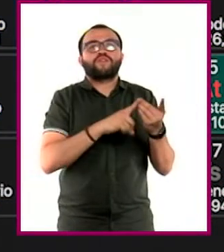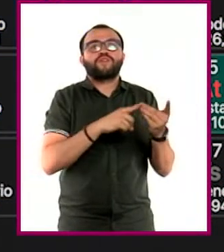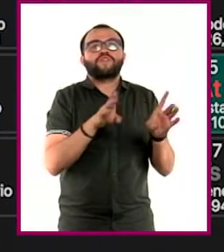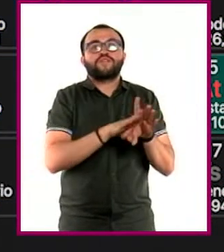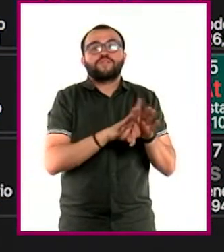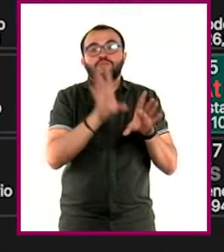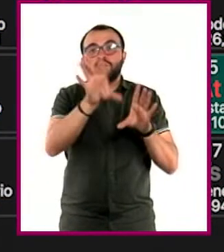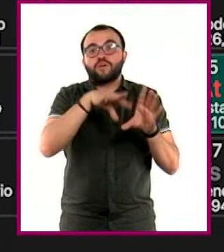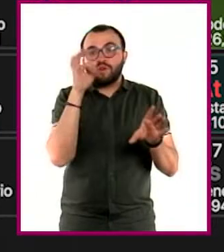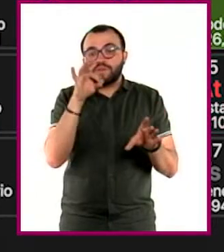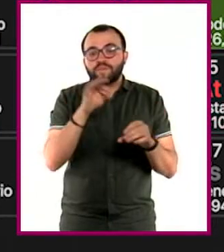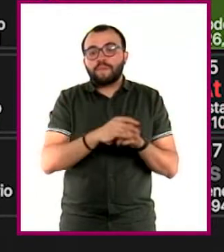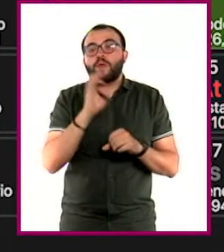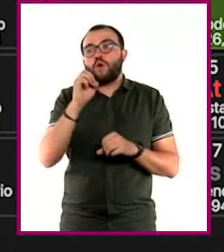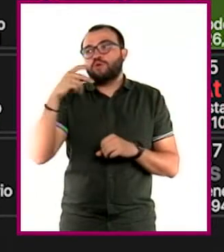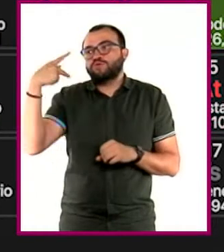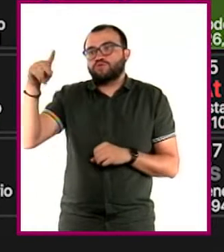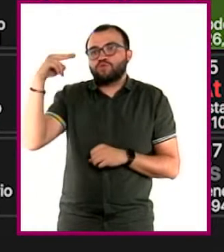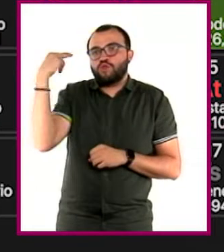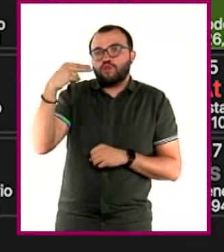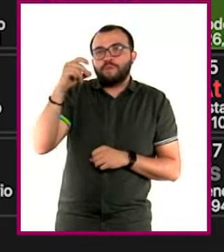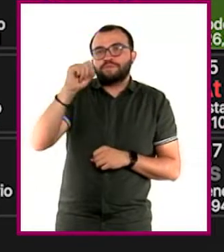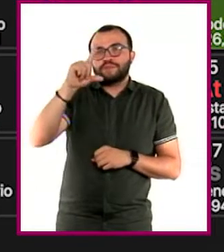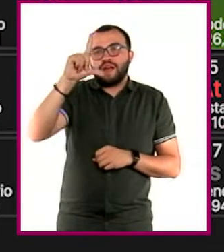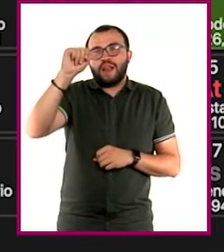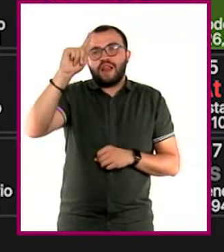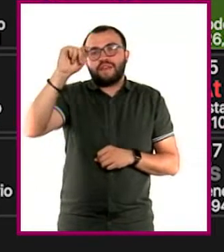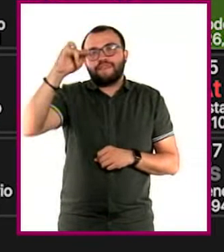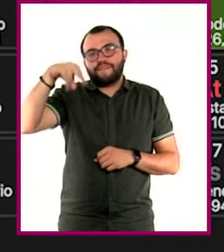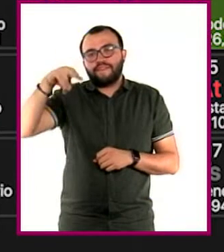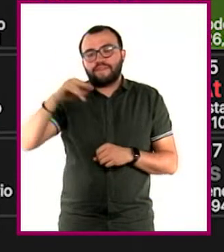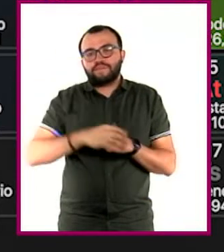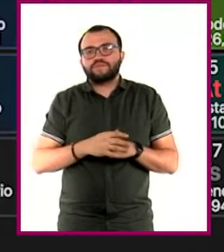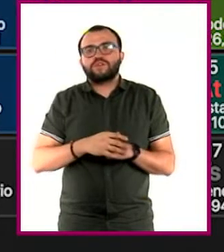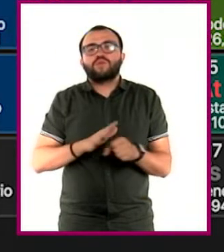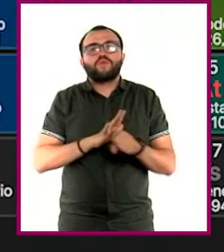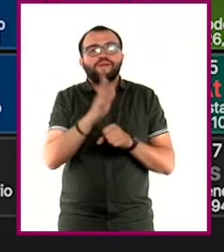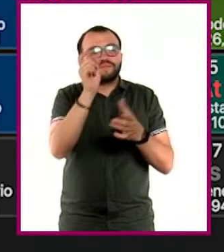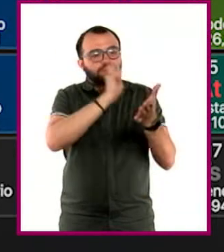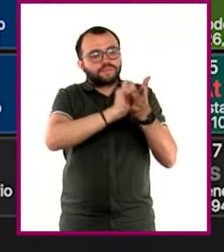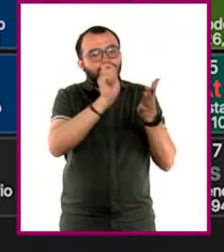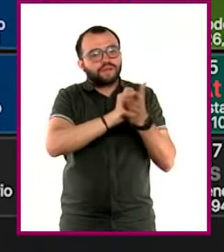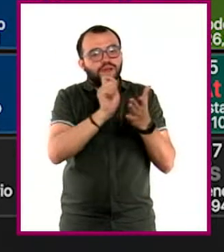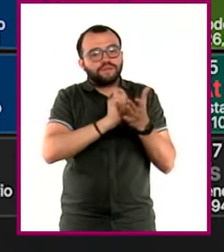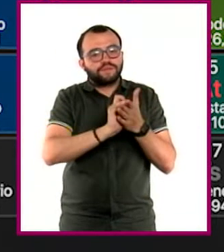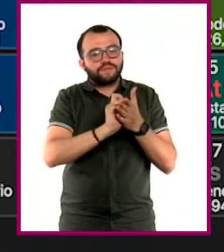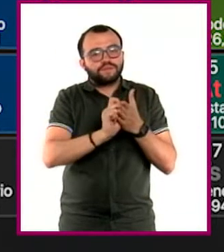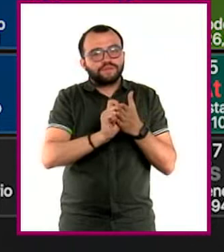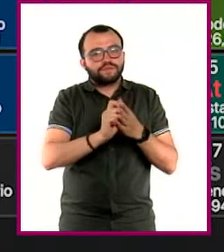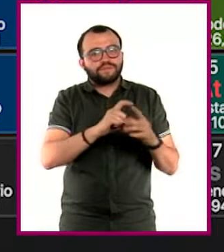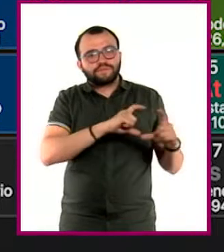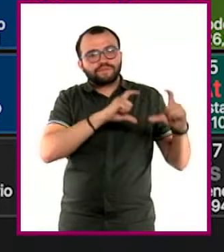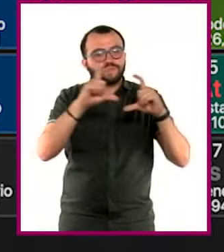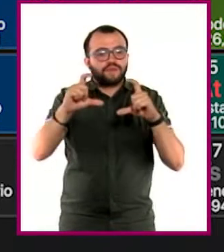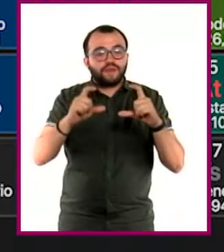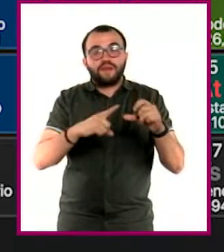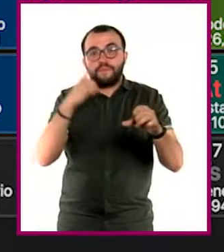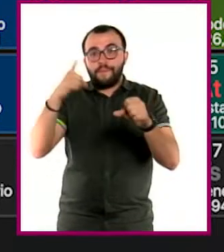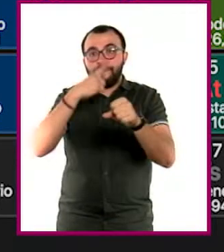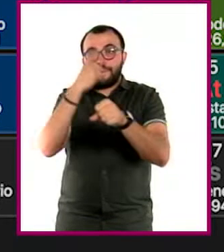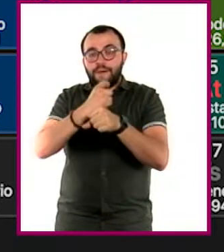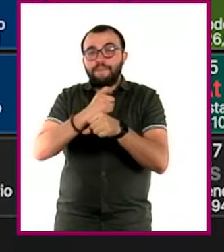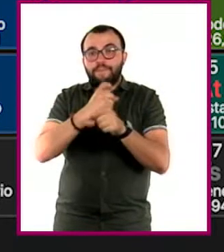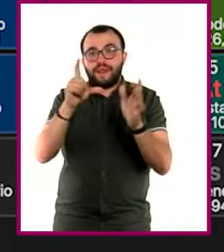desarrollado, o bien por su nombre en latín. La forma de escribir el símbolo de un elemento químico es la primera